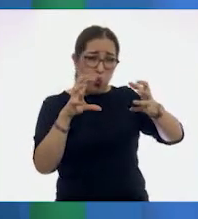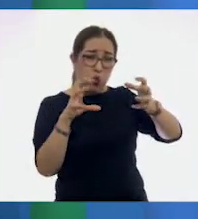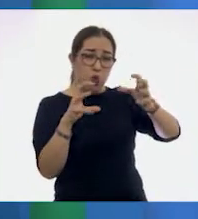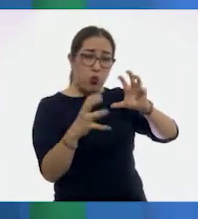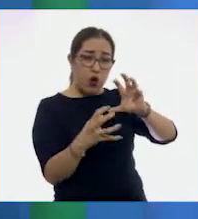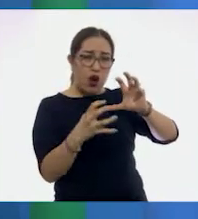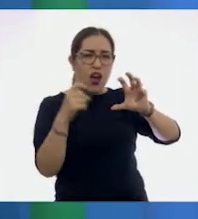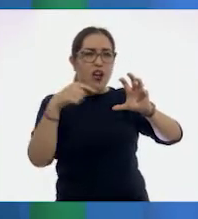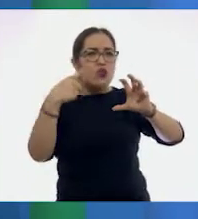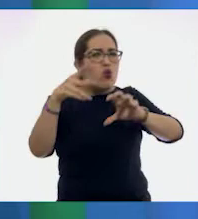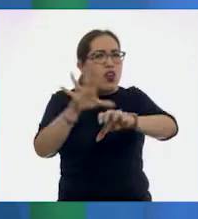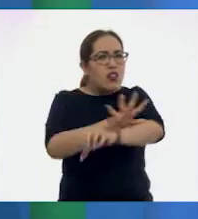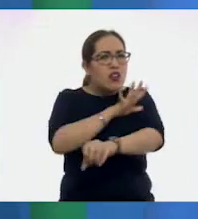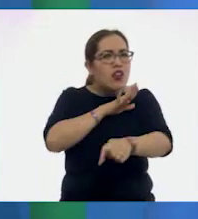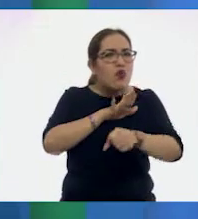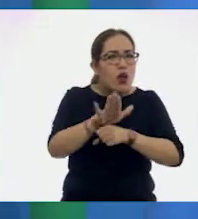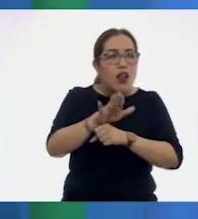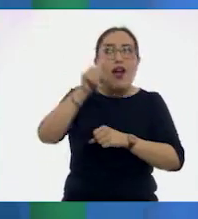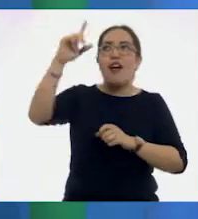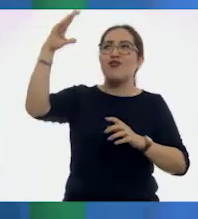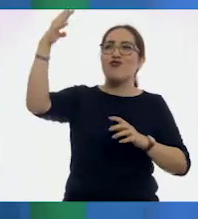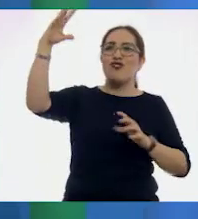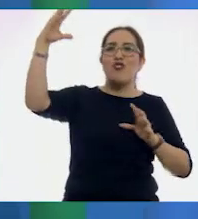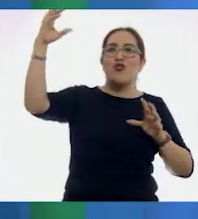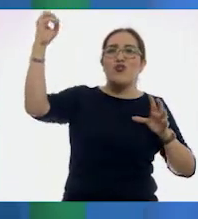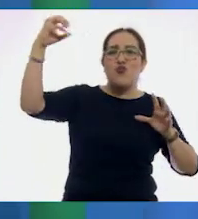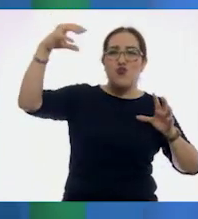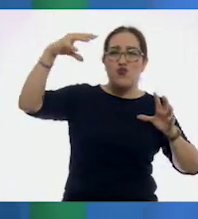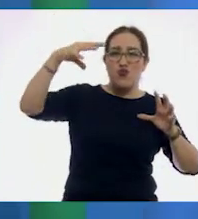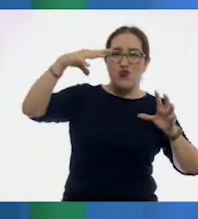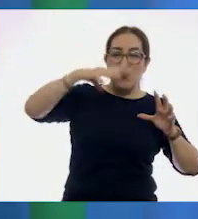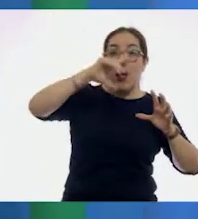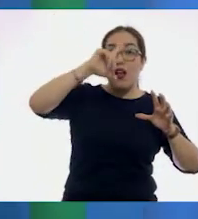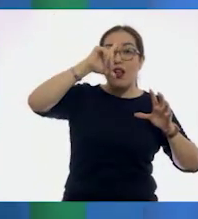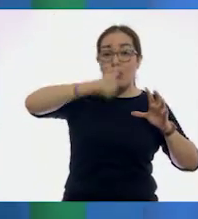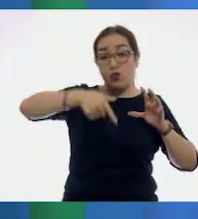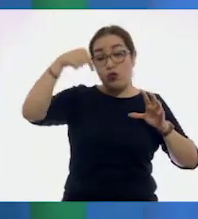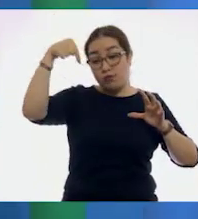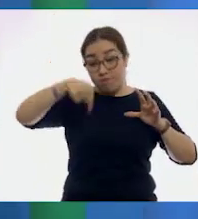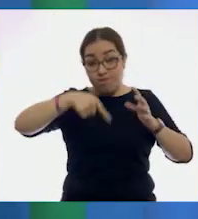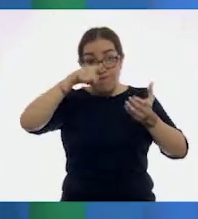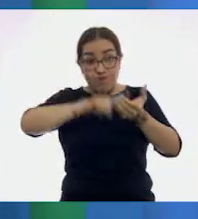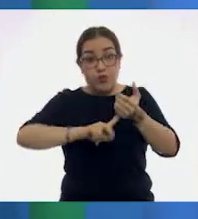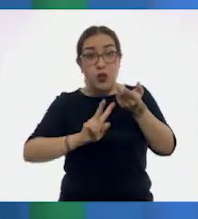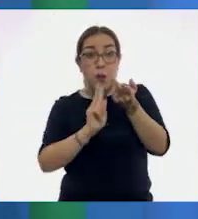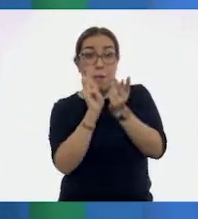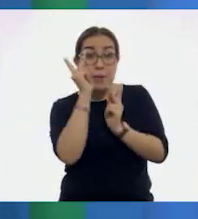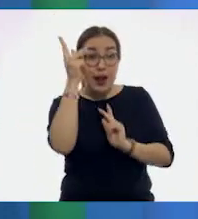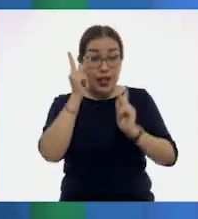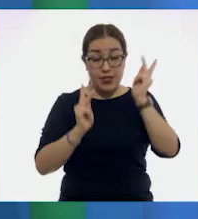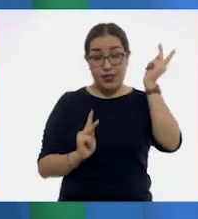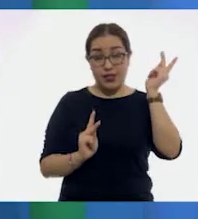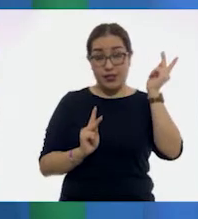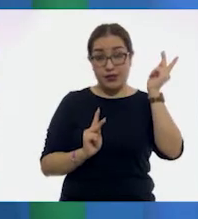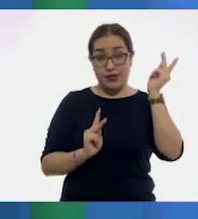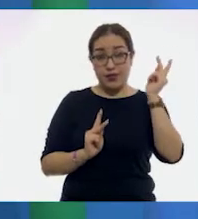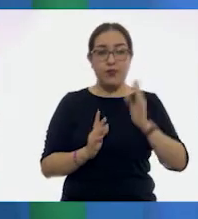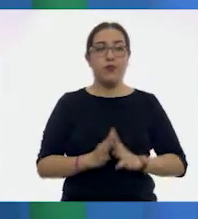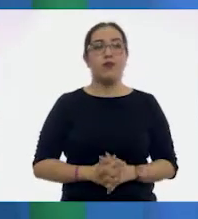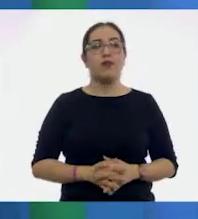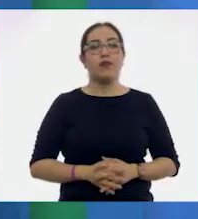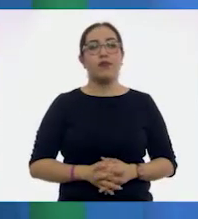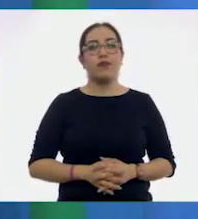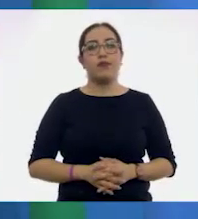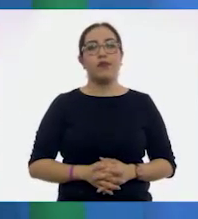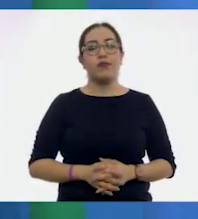del Sol. La luz es esencial para las plantas. El agua que todas las